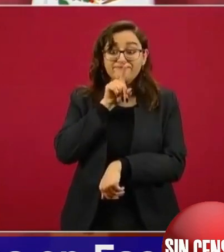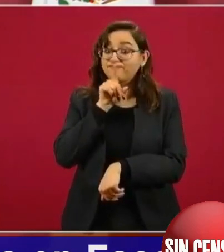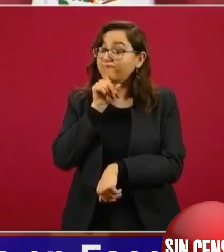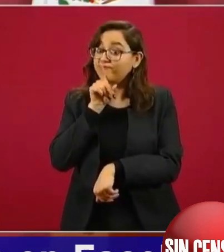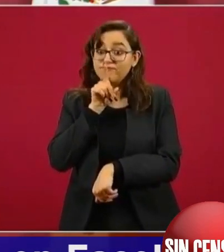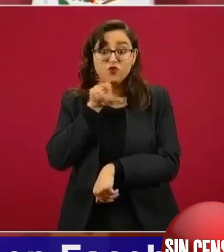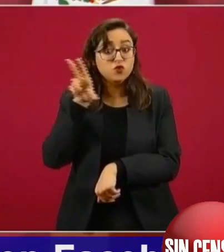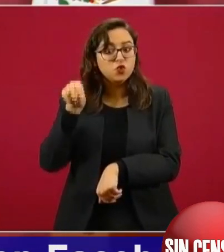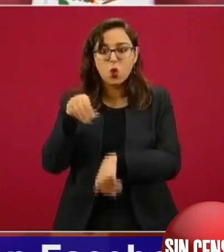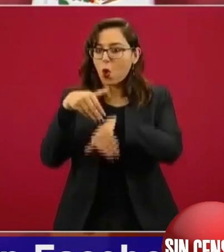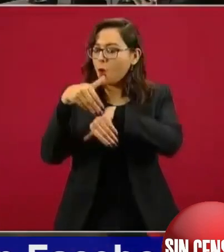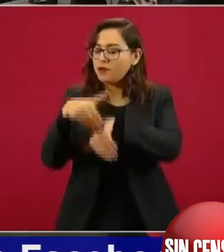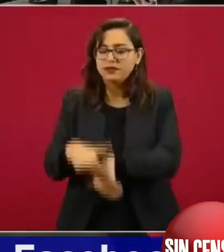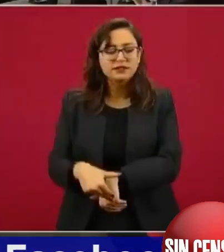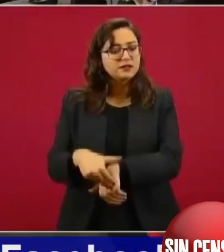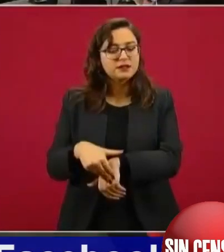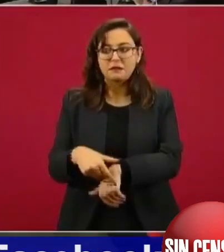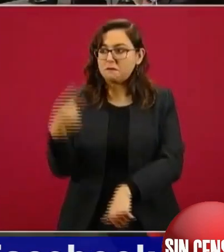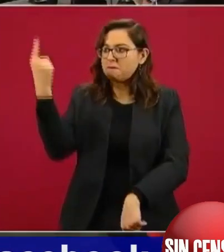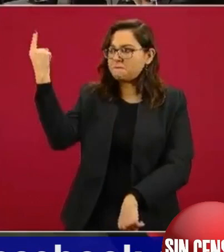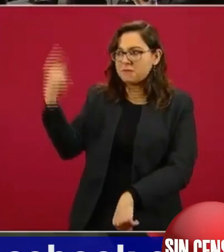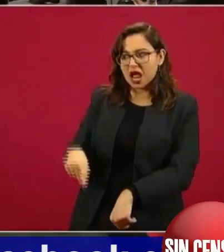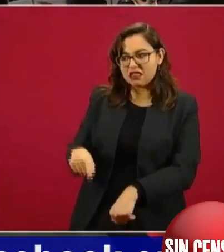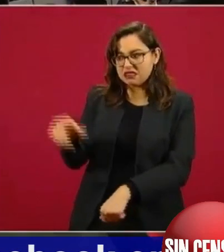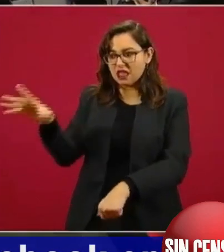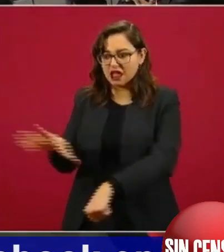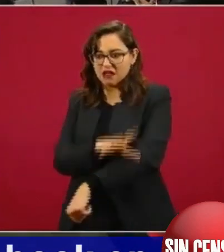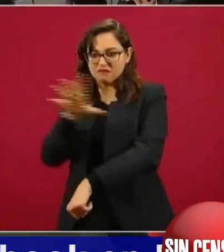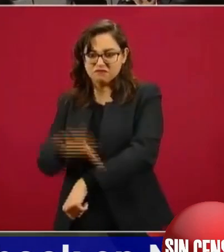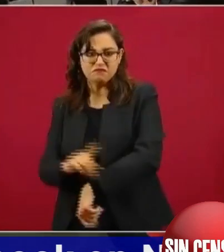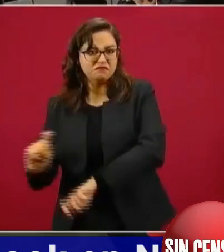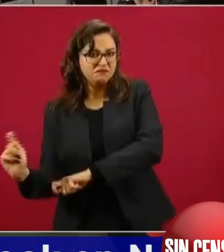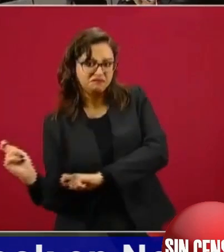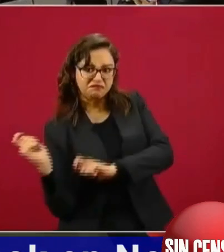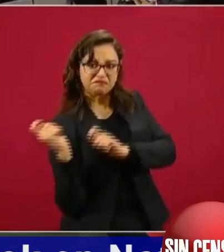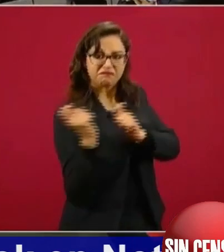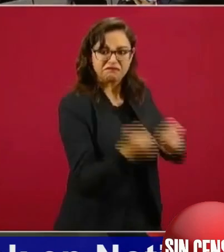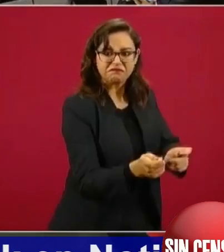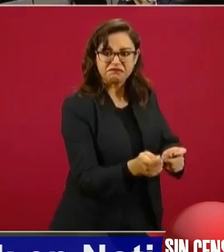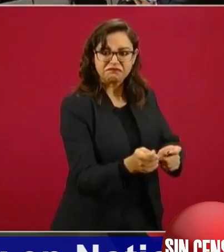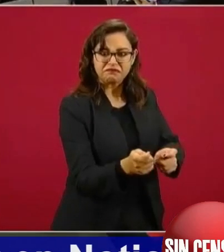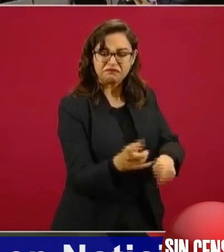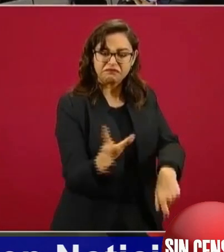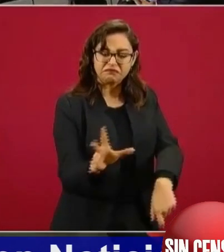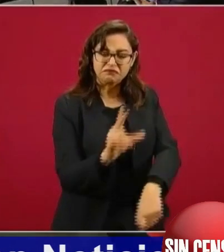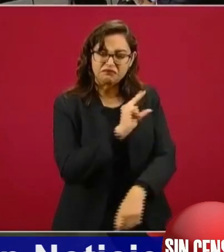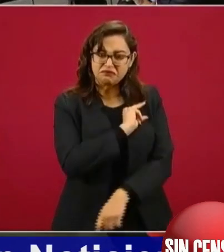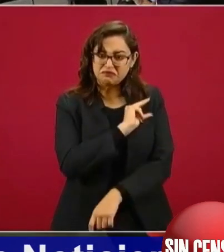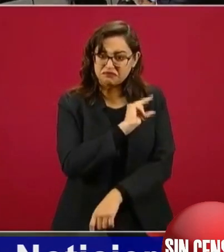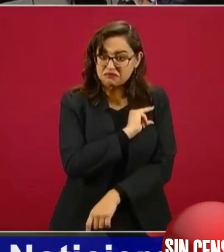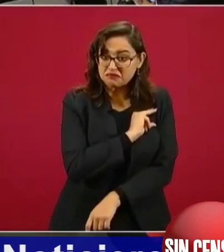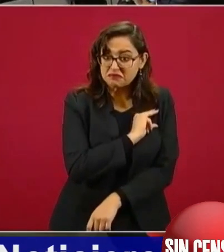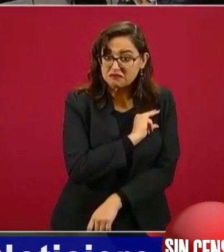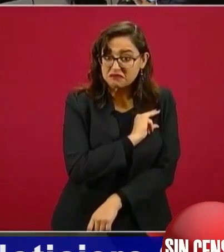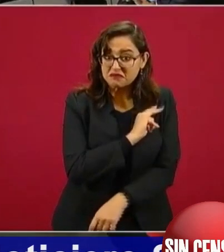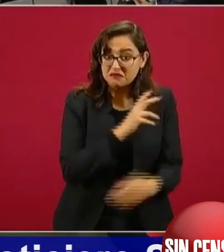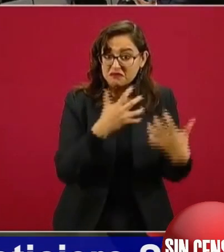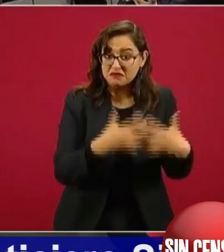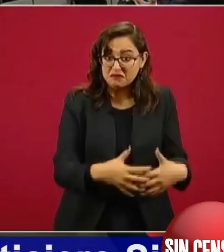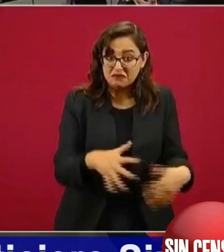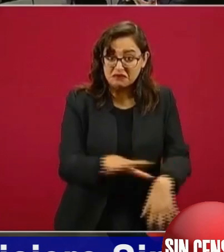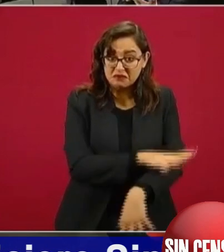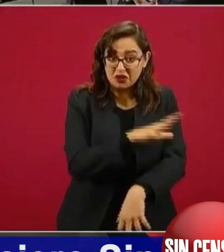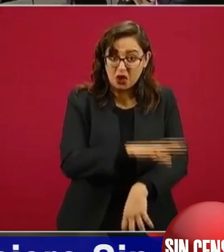no cumplan con esa orden, que pretendan entregar nuestros recursos energéticos a